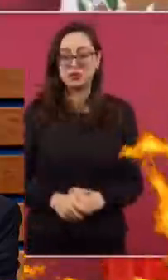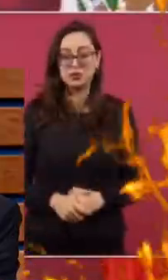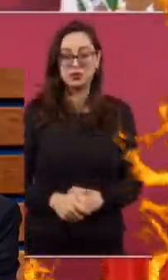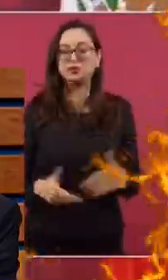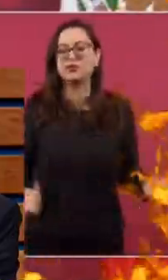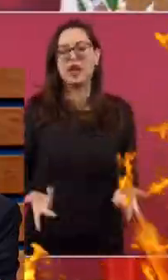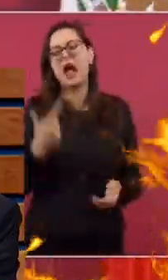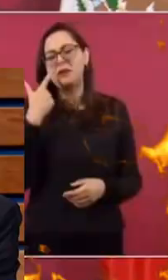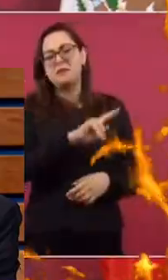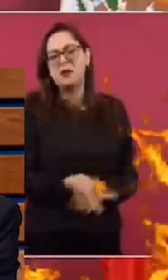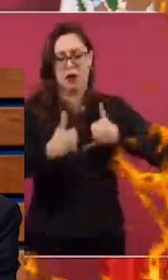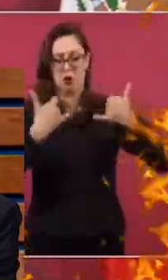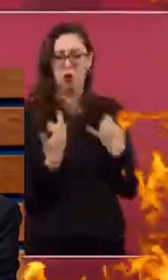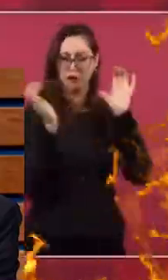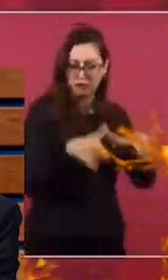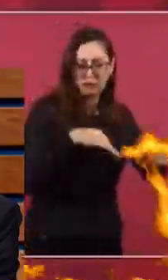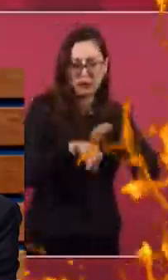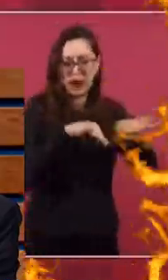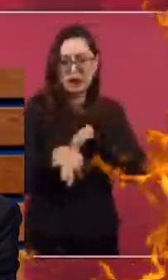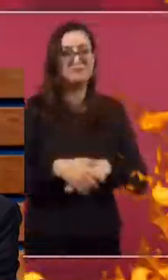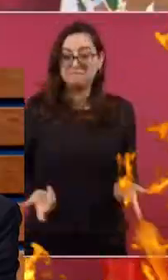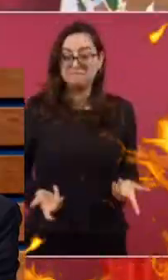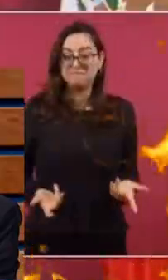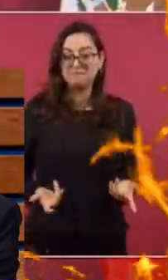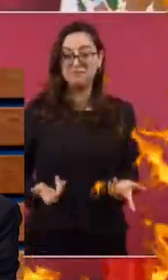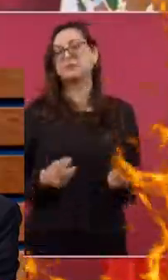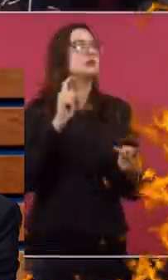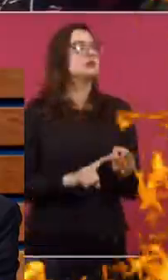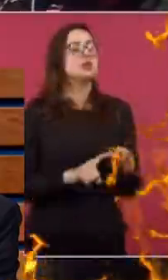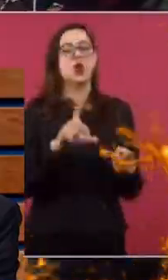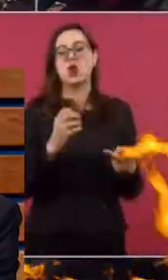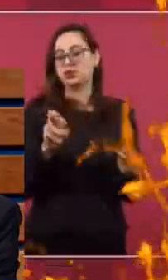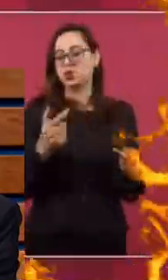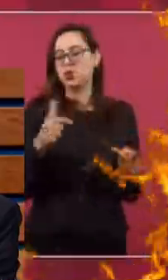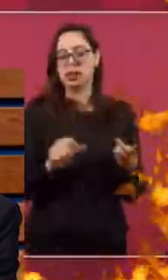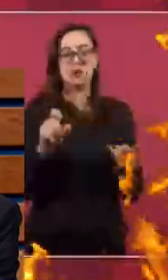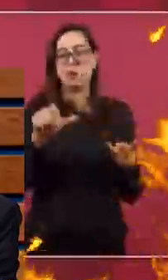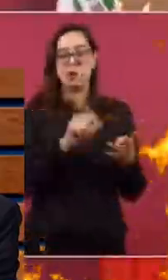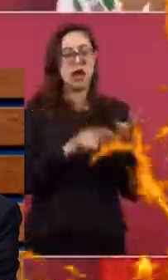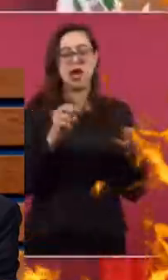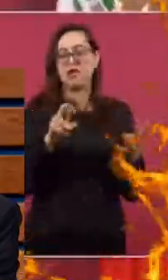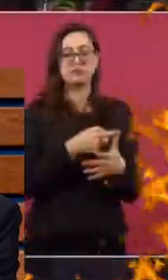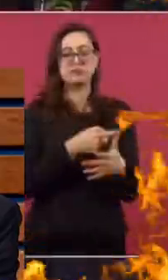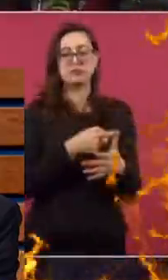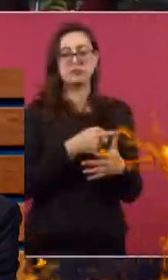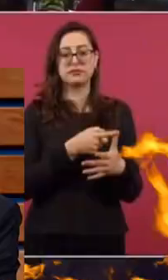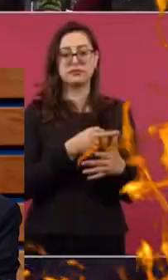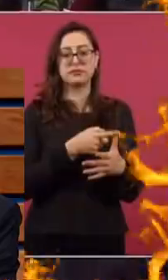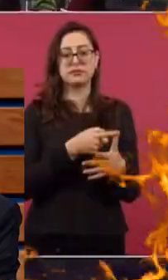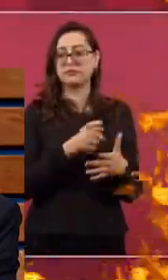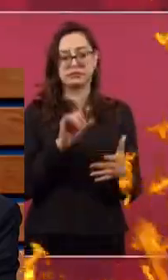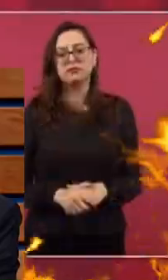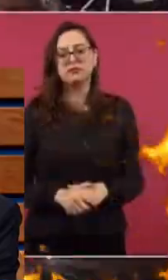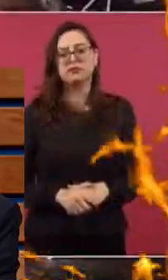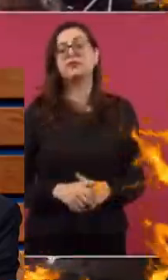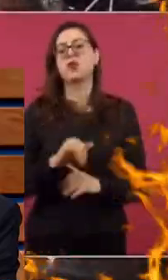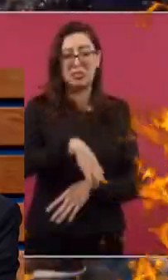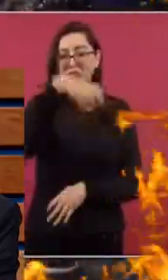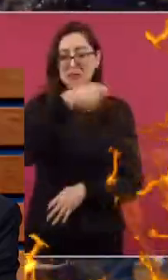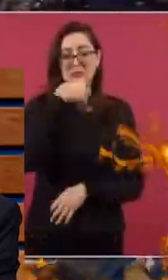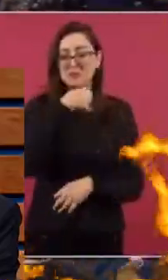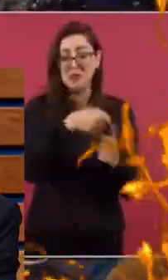nuevos escritores a los periódicos? ¡Nada! Son los mismos. Riva Palacio, López Dóriga, Lore de Mola, Dresser. Ahora no voy a mencionar a Ciro.